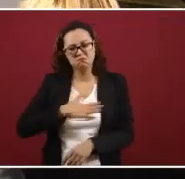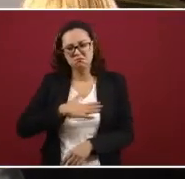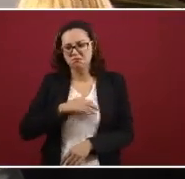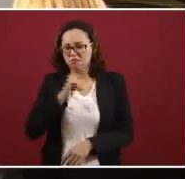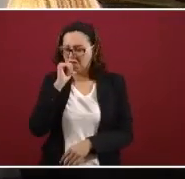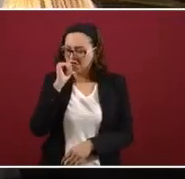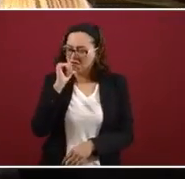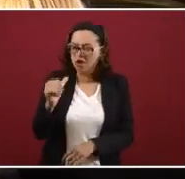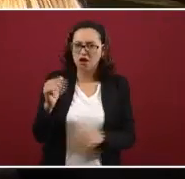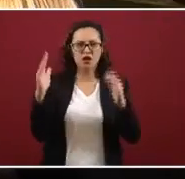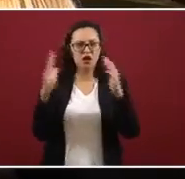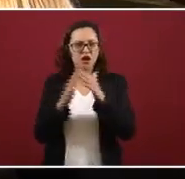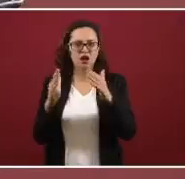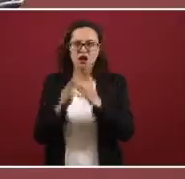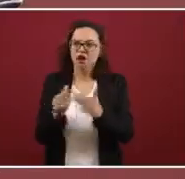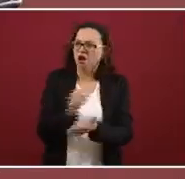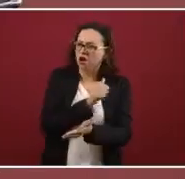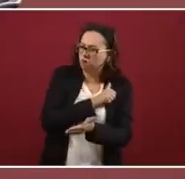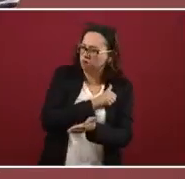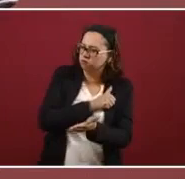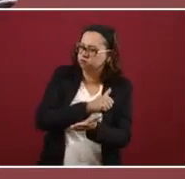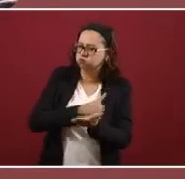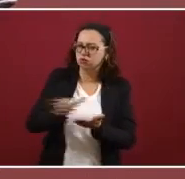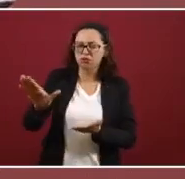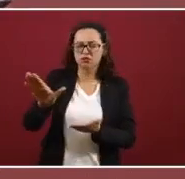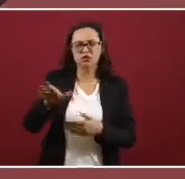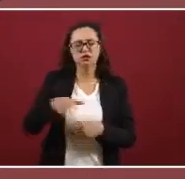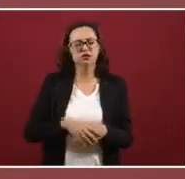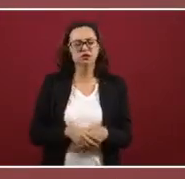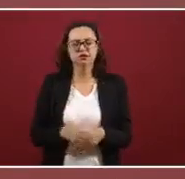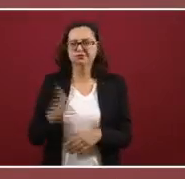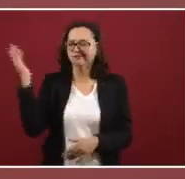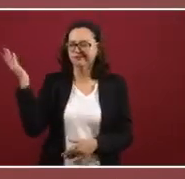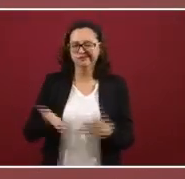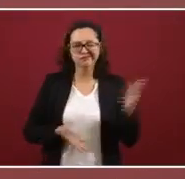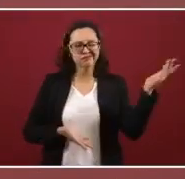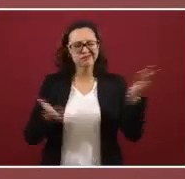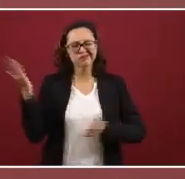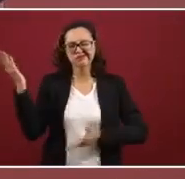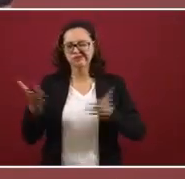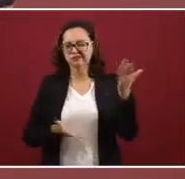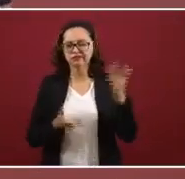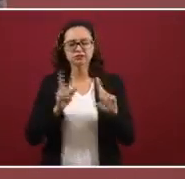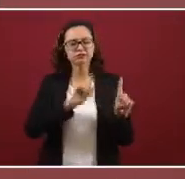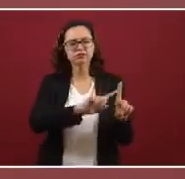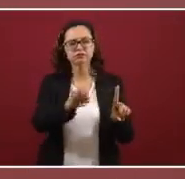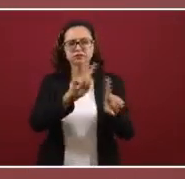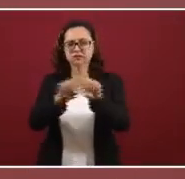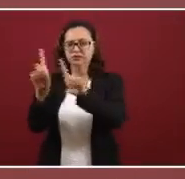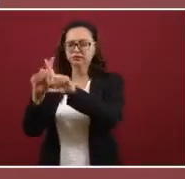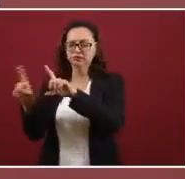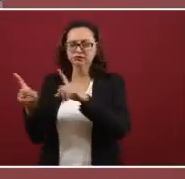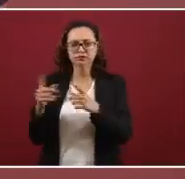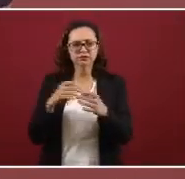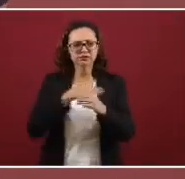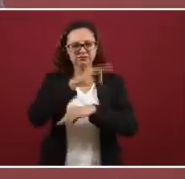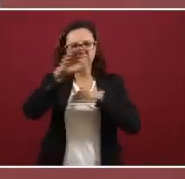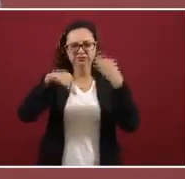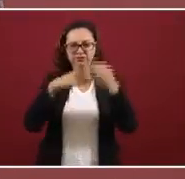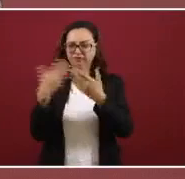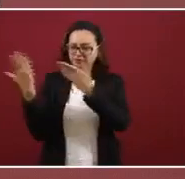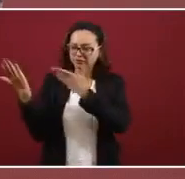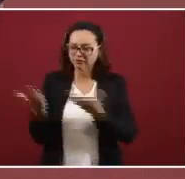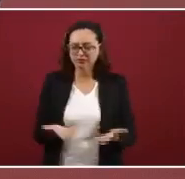desalojo, de todo tipo. Entonces, esa es la otra parte.